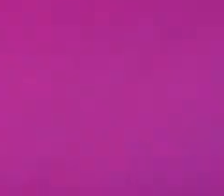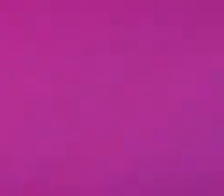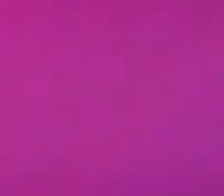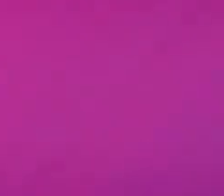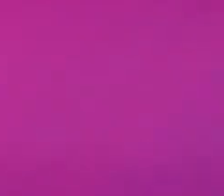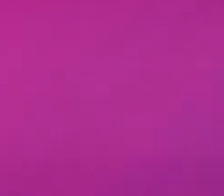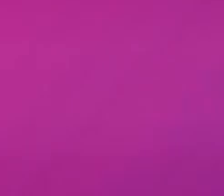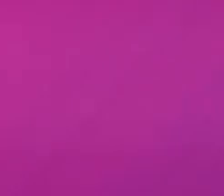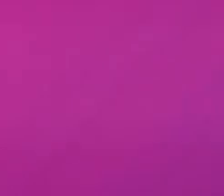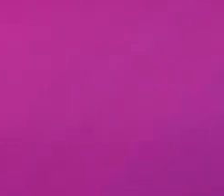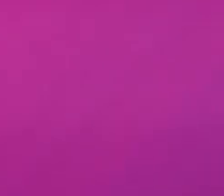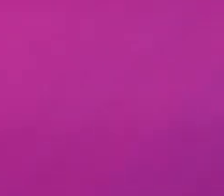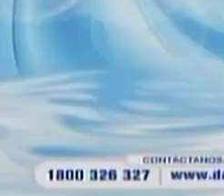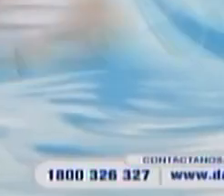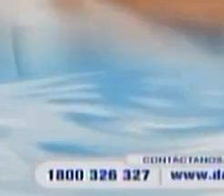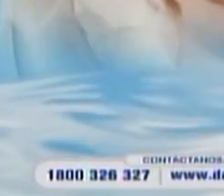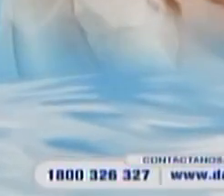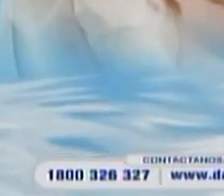pronto, Canal 1.